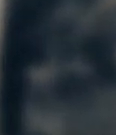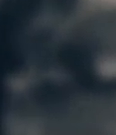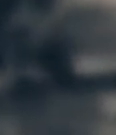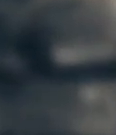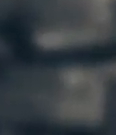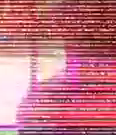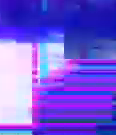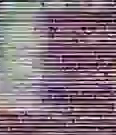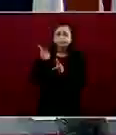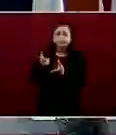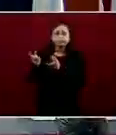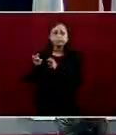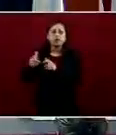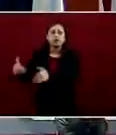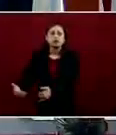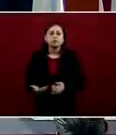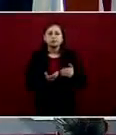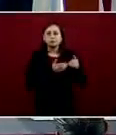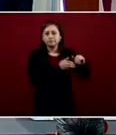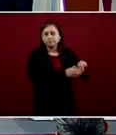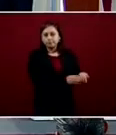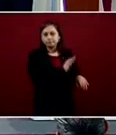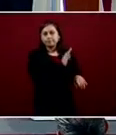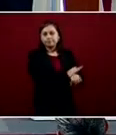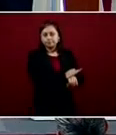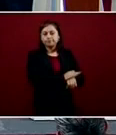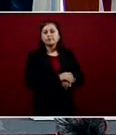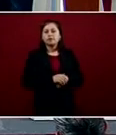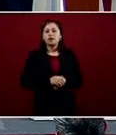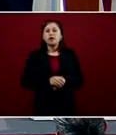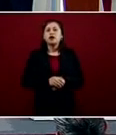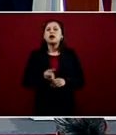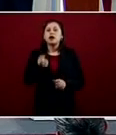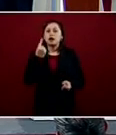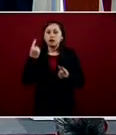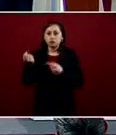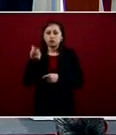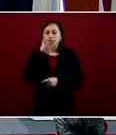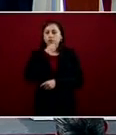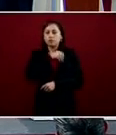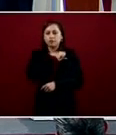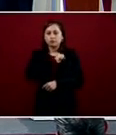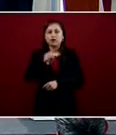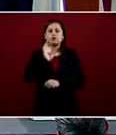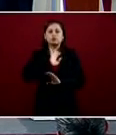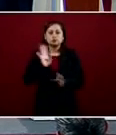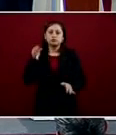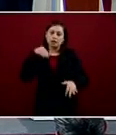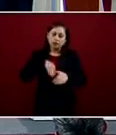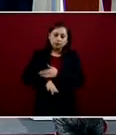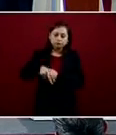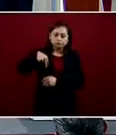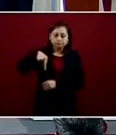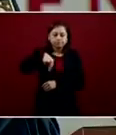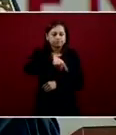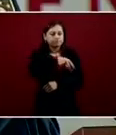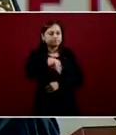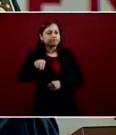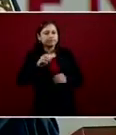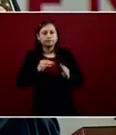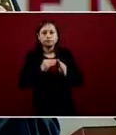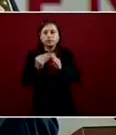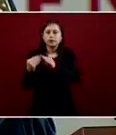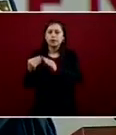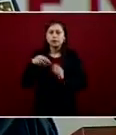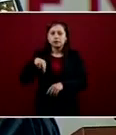tenían que ubicarse. Los delincuentes que ya habían ingresado a la unidad habitacional a pie lo alcanzan a observar y